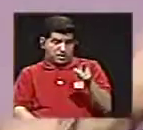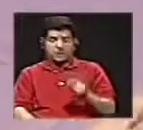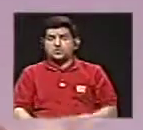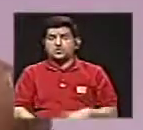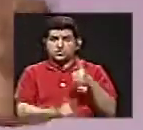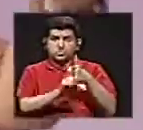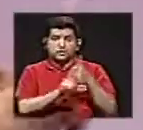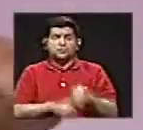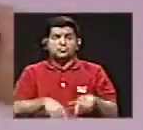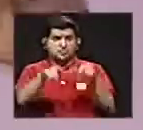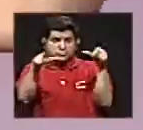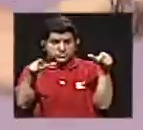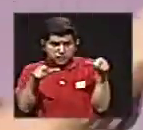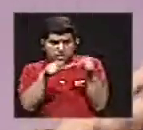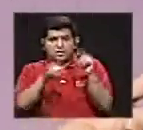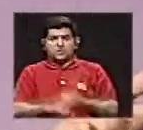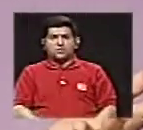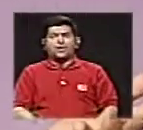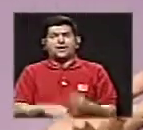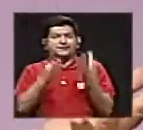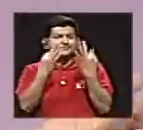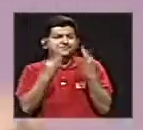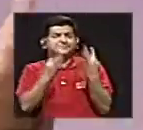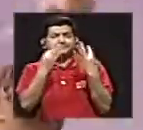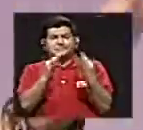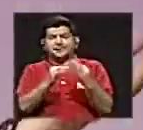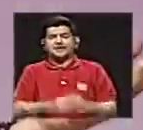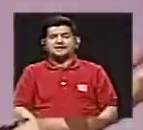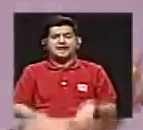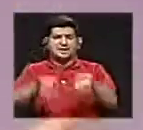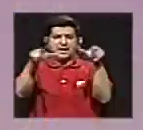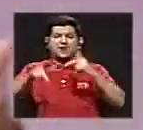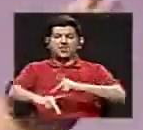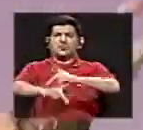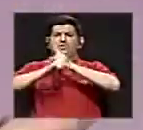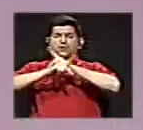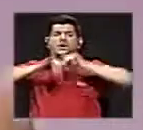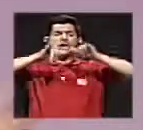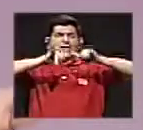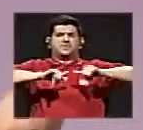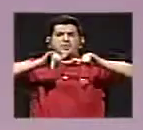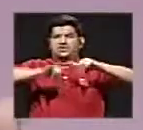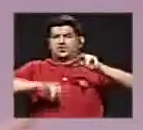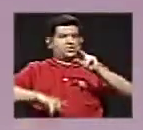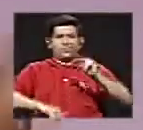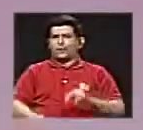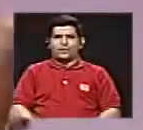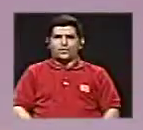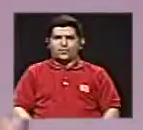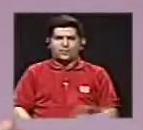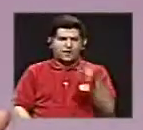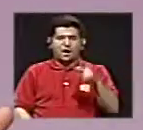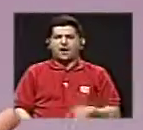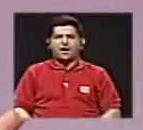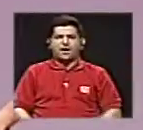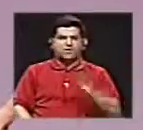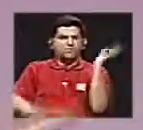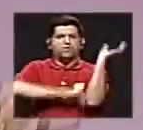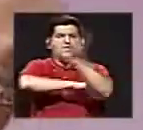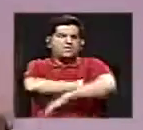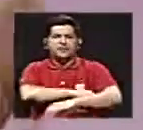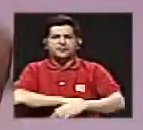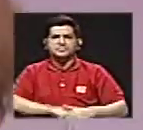sus terrenos y eso para ponerlo en un refugio, para conservar, más bien eso ha sido un castigo.